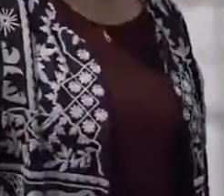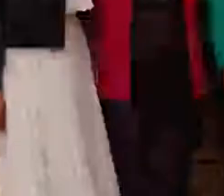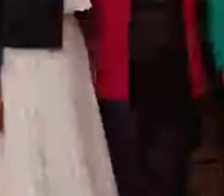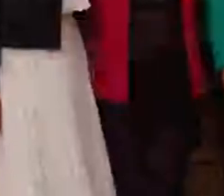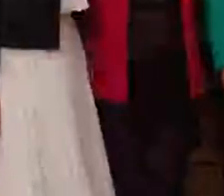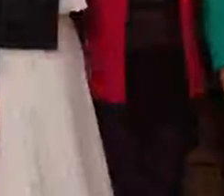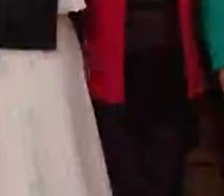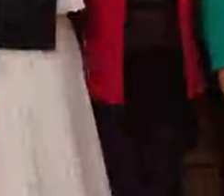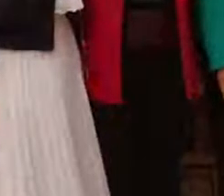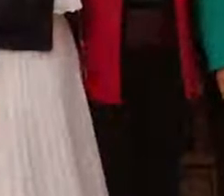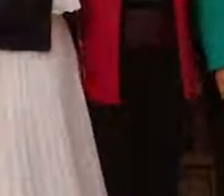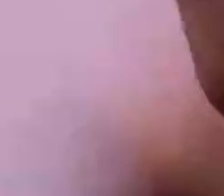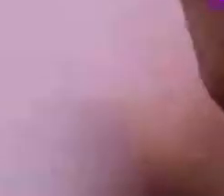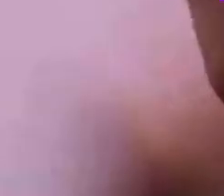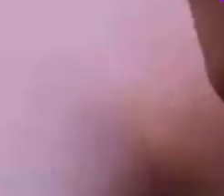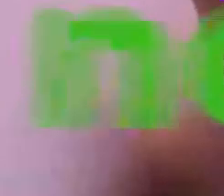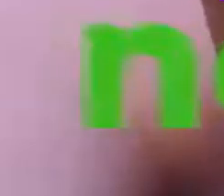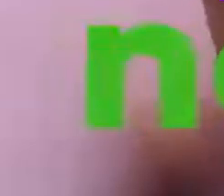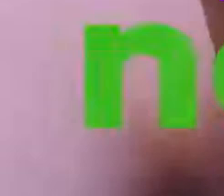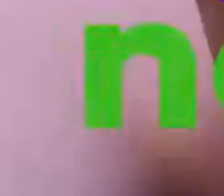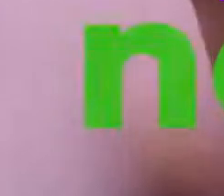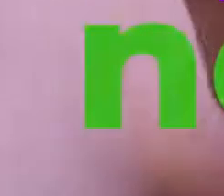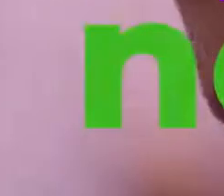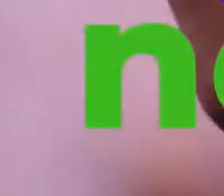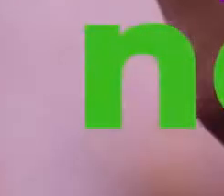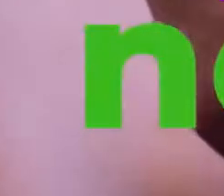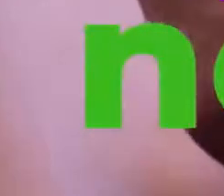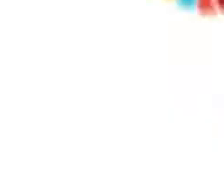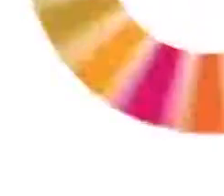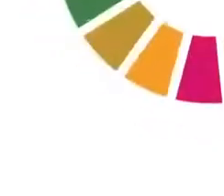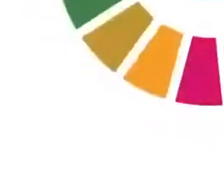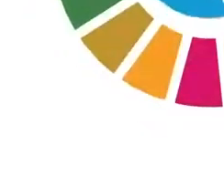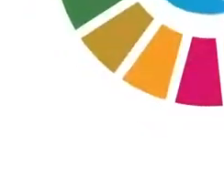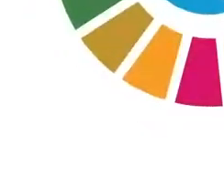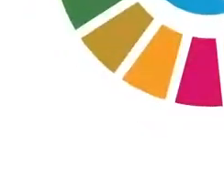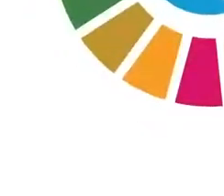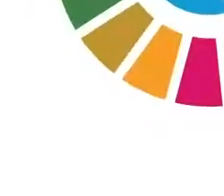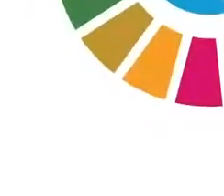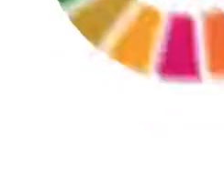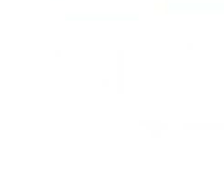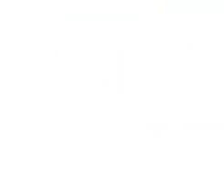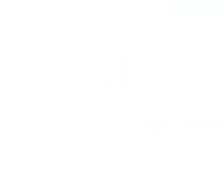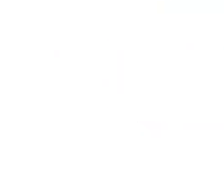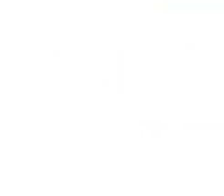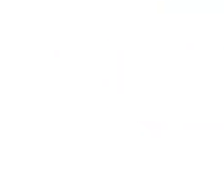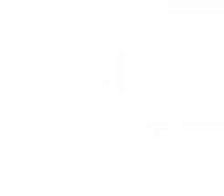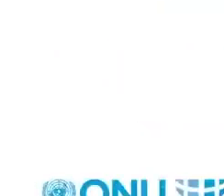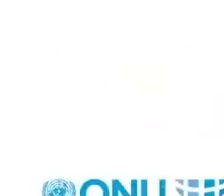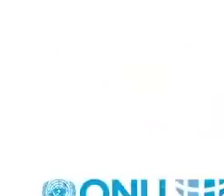es nuestra visión de un futuro en igualdad. El poder somos nosotras. Esto es el Foro